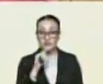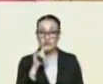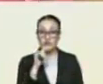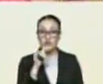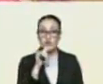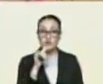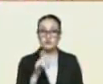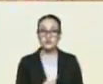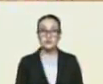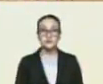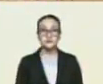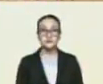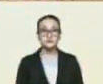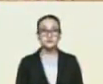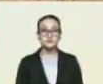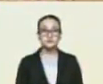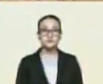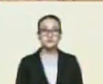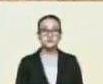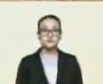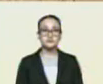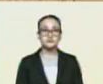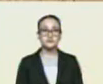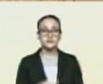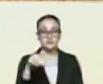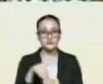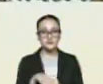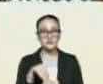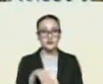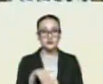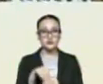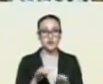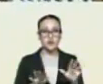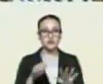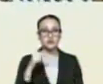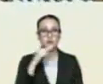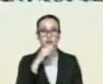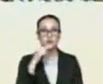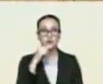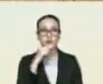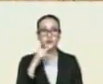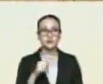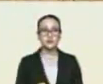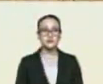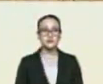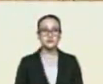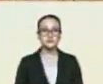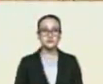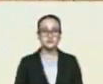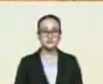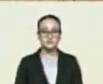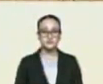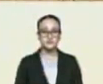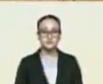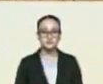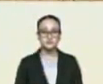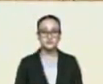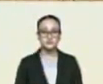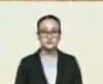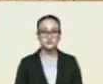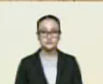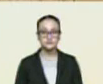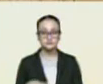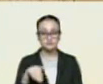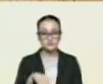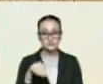este reporte de lo que fue esta elección del 15 de octubre. En este evento, la plataforma